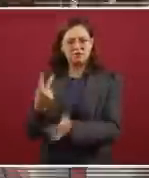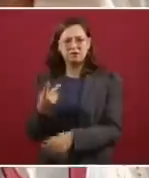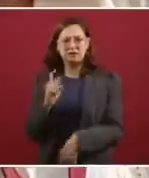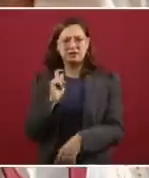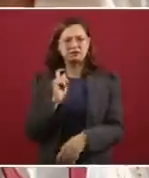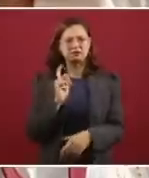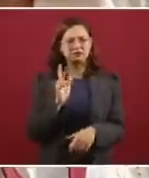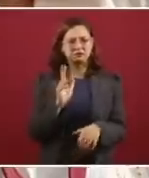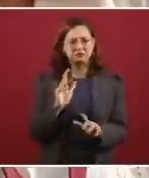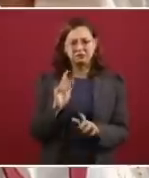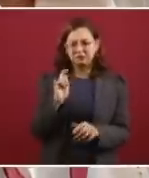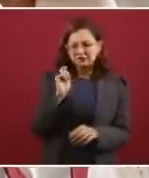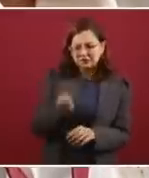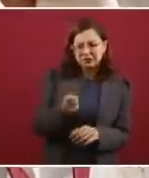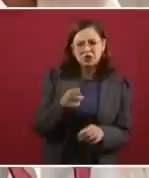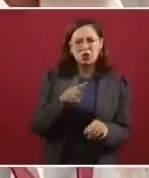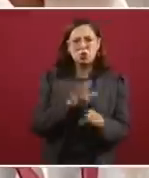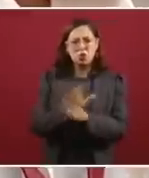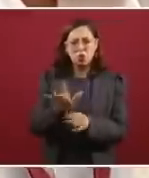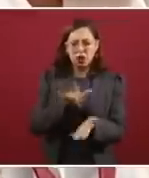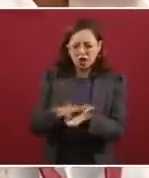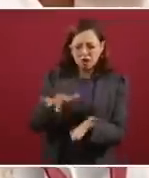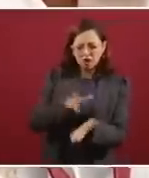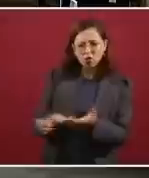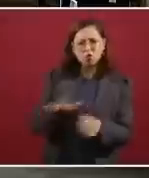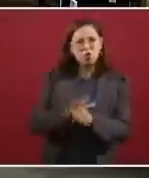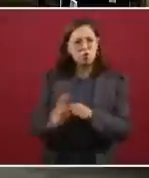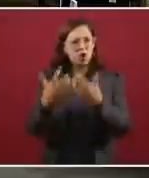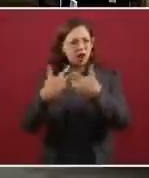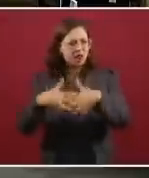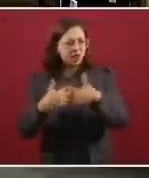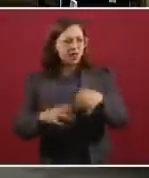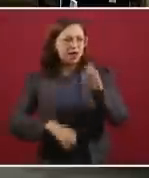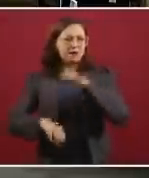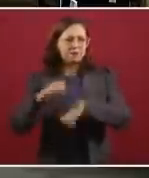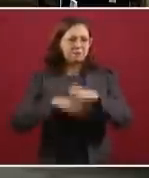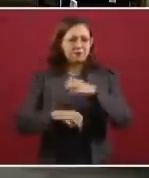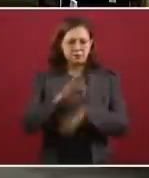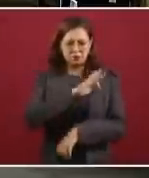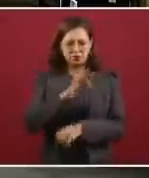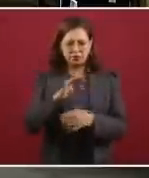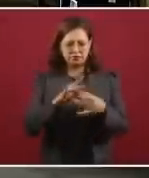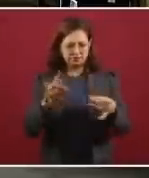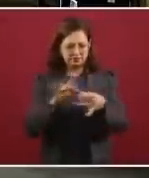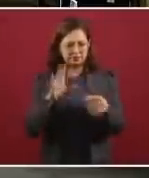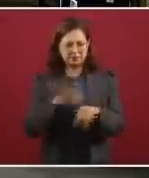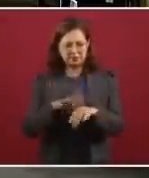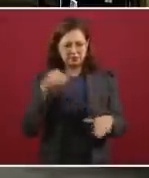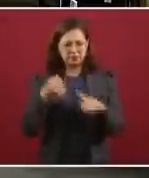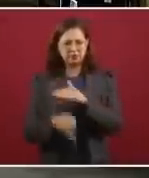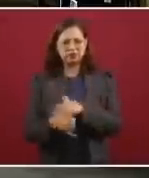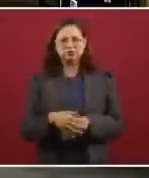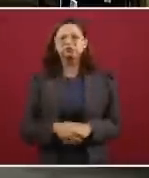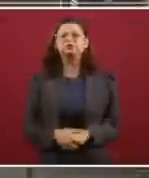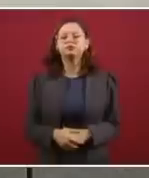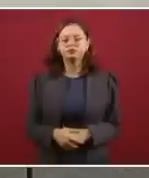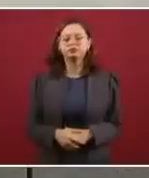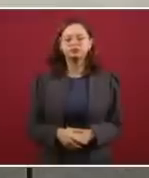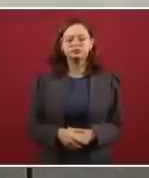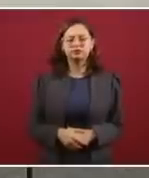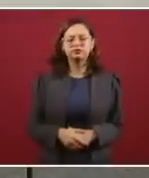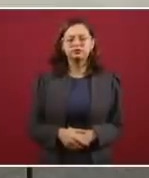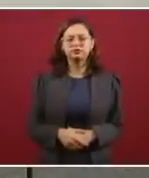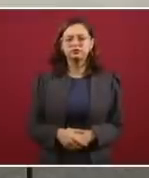sería? ¿Para qué parte del país? ¿En qué industrias? Sí. Bueno, tenemos un desglose,